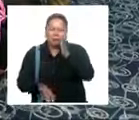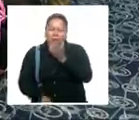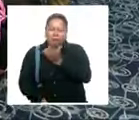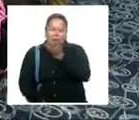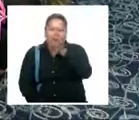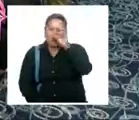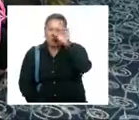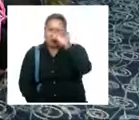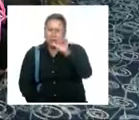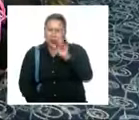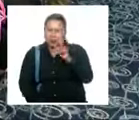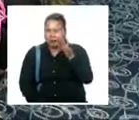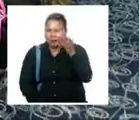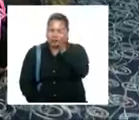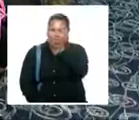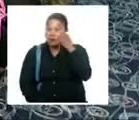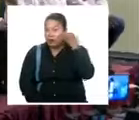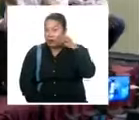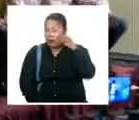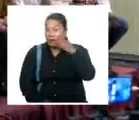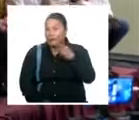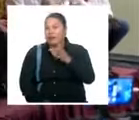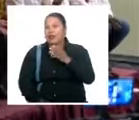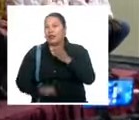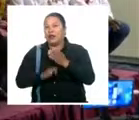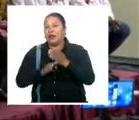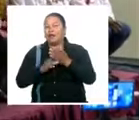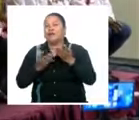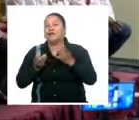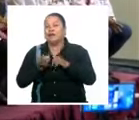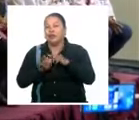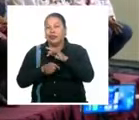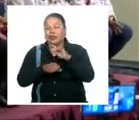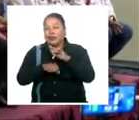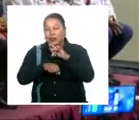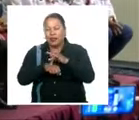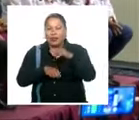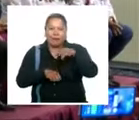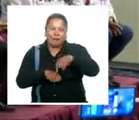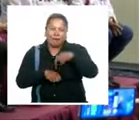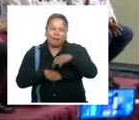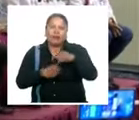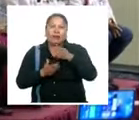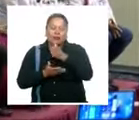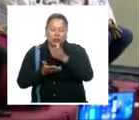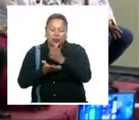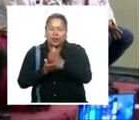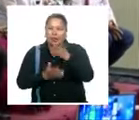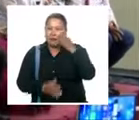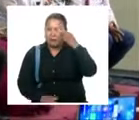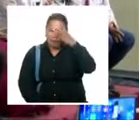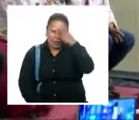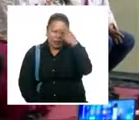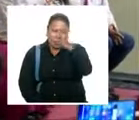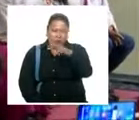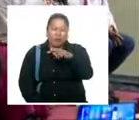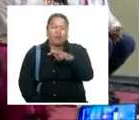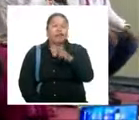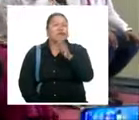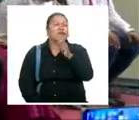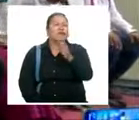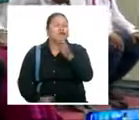lo hacemos en Oaxaca, ahora nos tocó realizarlo aquí en la Ciudad de México, en el